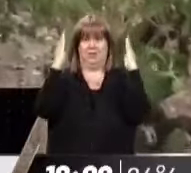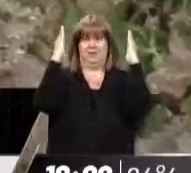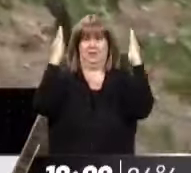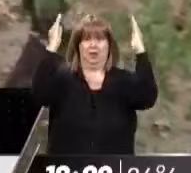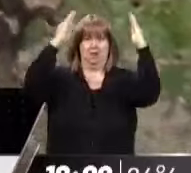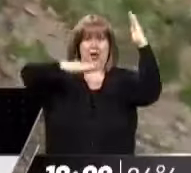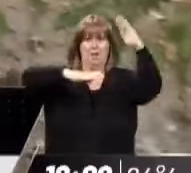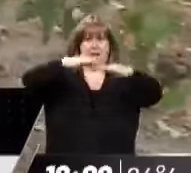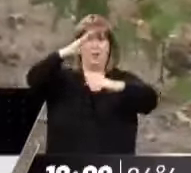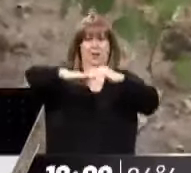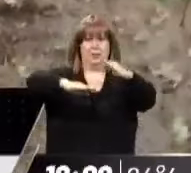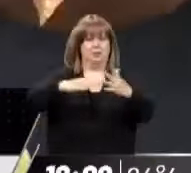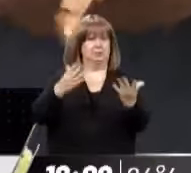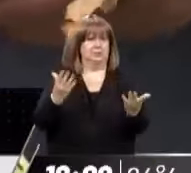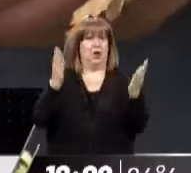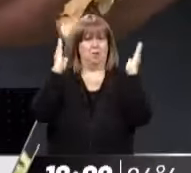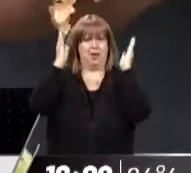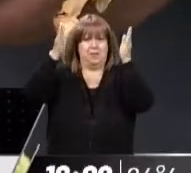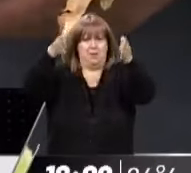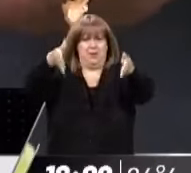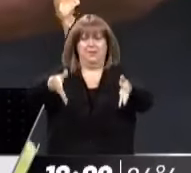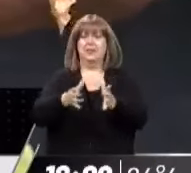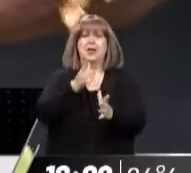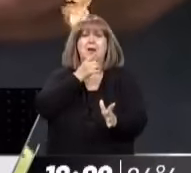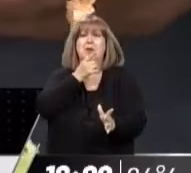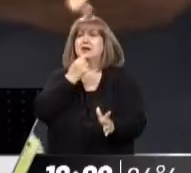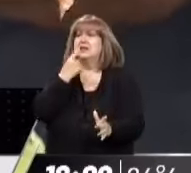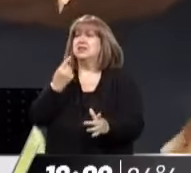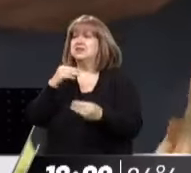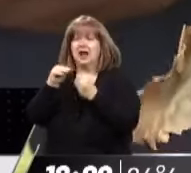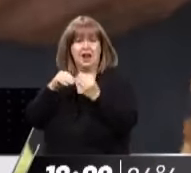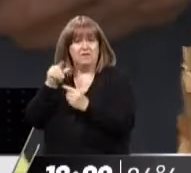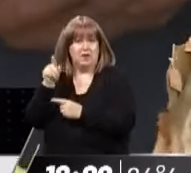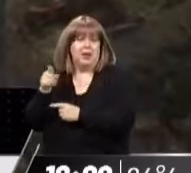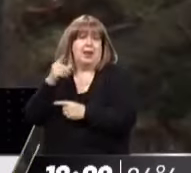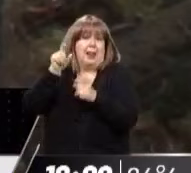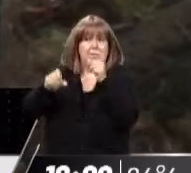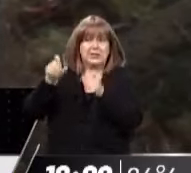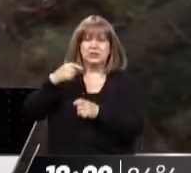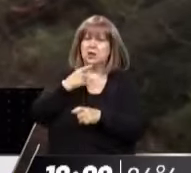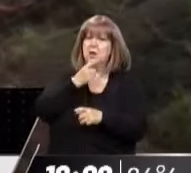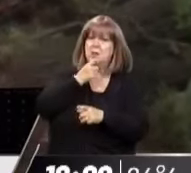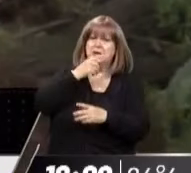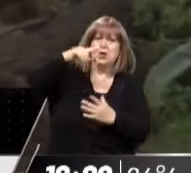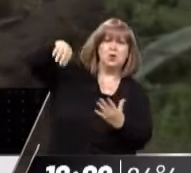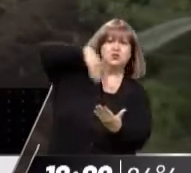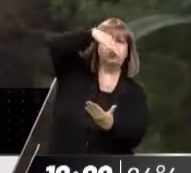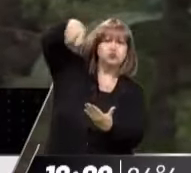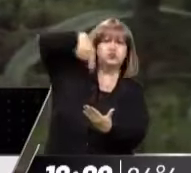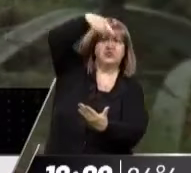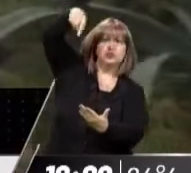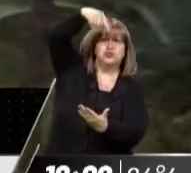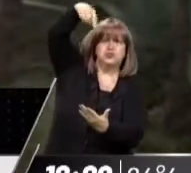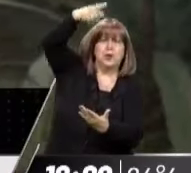que fue como un tornado, fue un fenómeno arremolinado con virulencia, más allá de lo que precipitó. Sí, sí, sí. Mira,